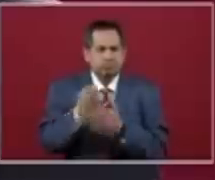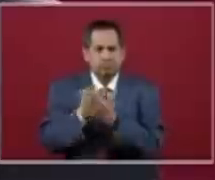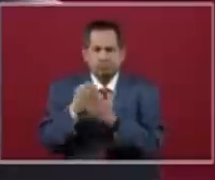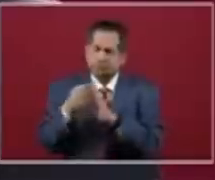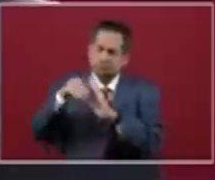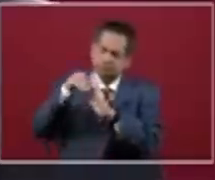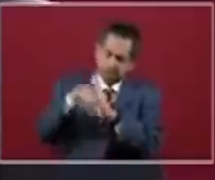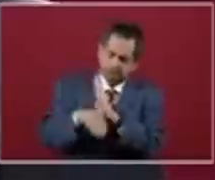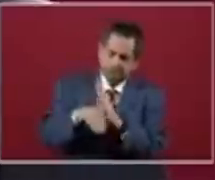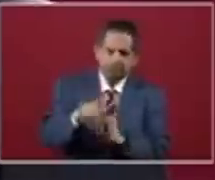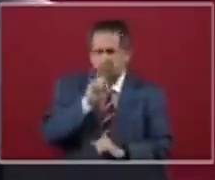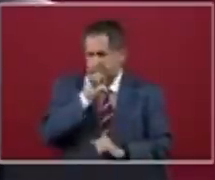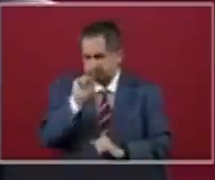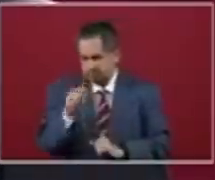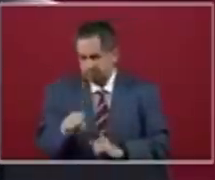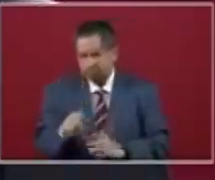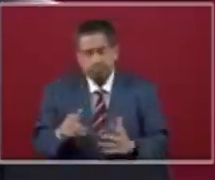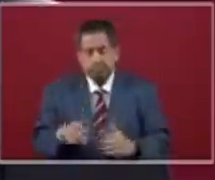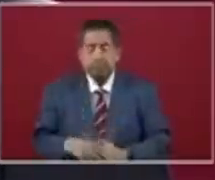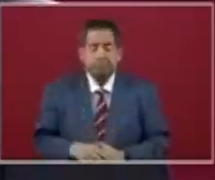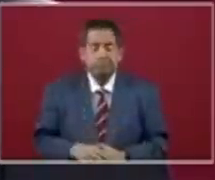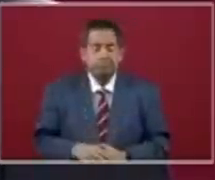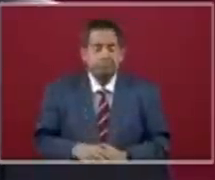descendió la economía,